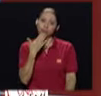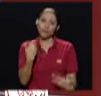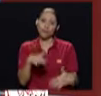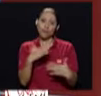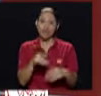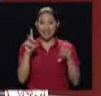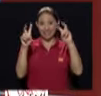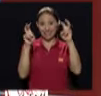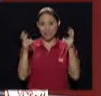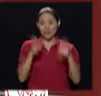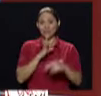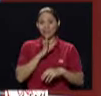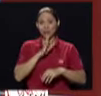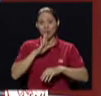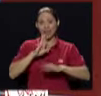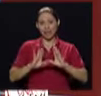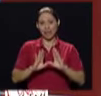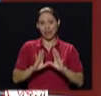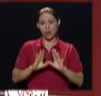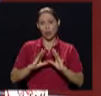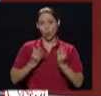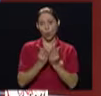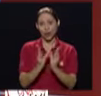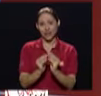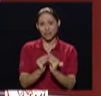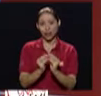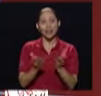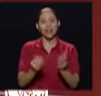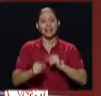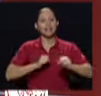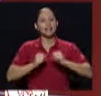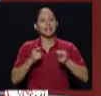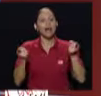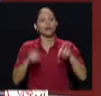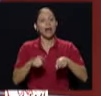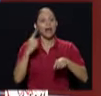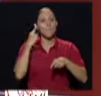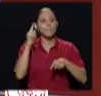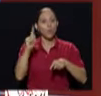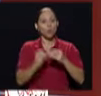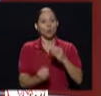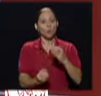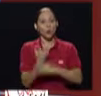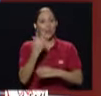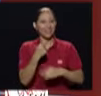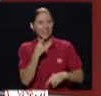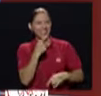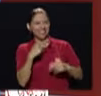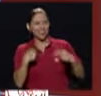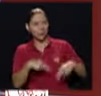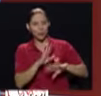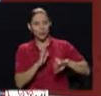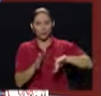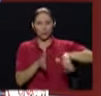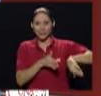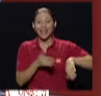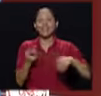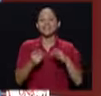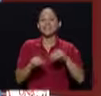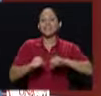Y esto nos lleva al siguiente tema que se abordó en el Congreso, que fue el de sismicidad causada por los volcanes, perdón, ya el ser humano lo vimos.